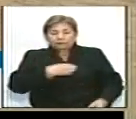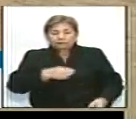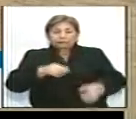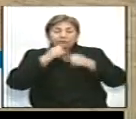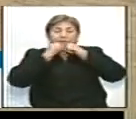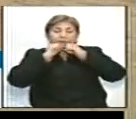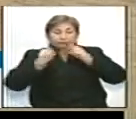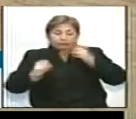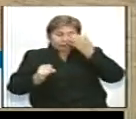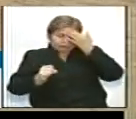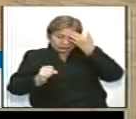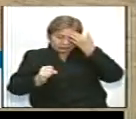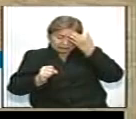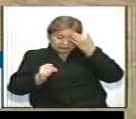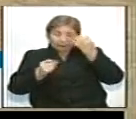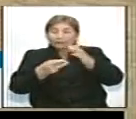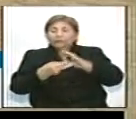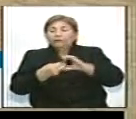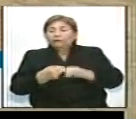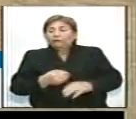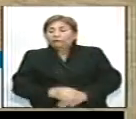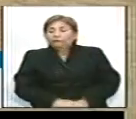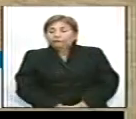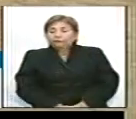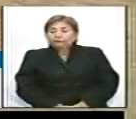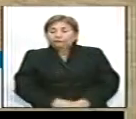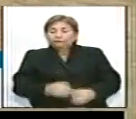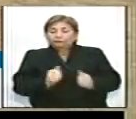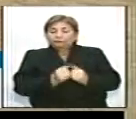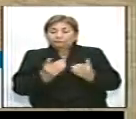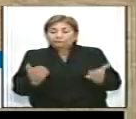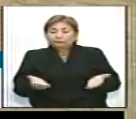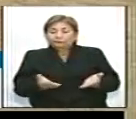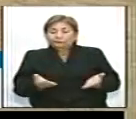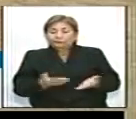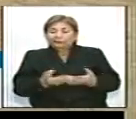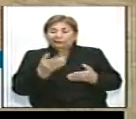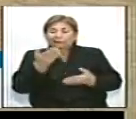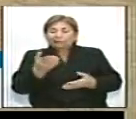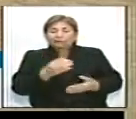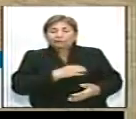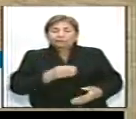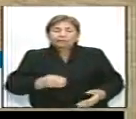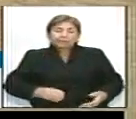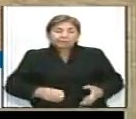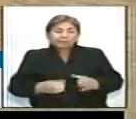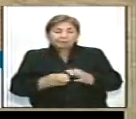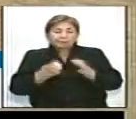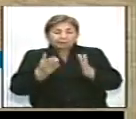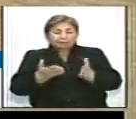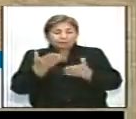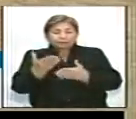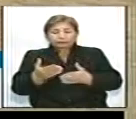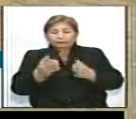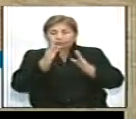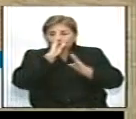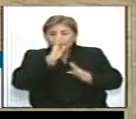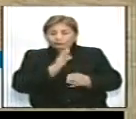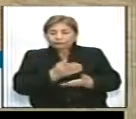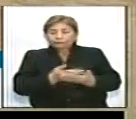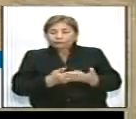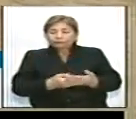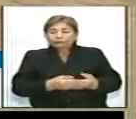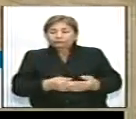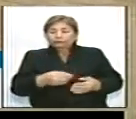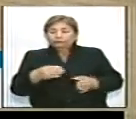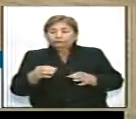secretario de la Comisión de Energía y Minas. Con esta oportunidad reitero a usted, señor congresista, la expresión de mi especial consideración. Atentamente, Giovanni